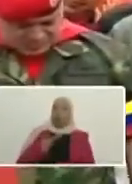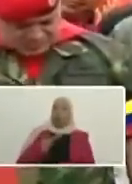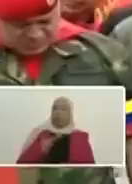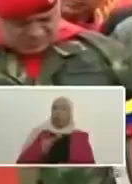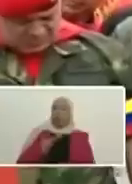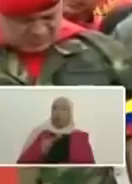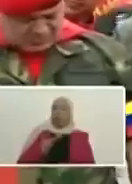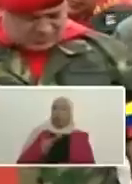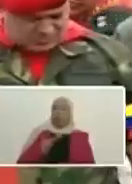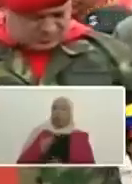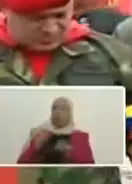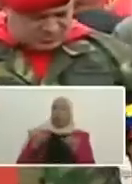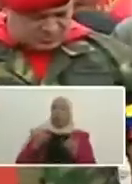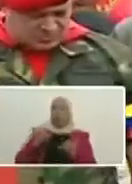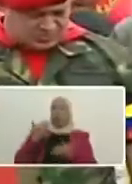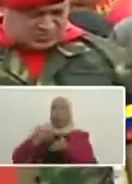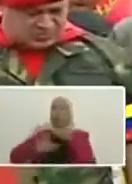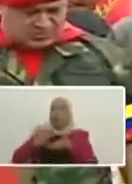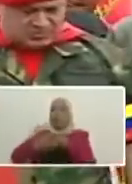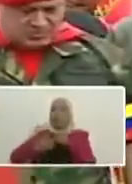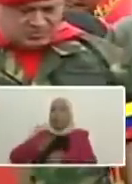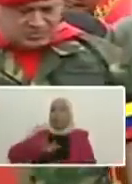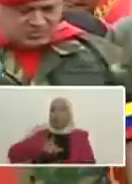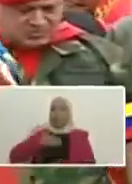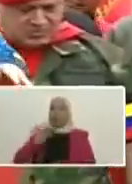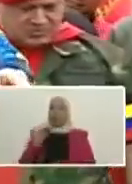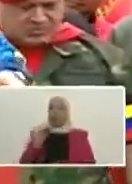¿Cómo esta vez sí se ha podido?